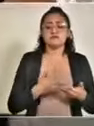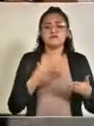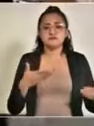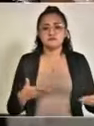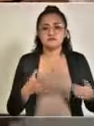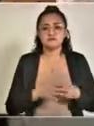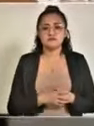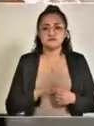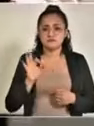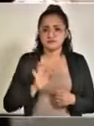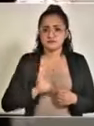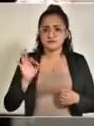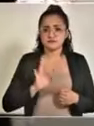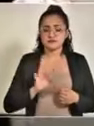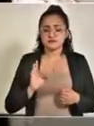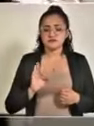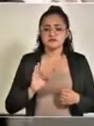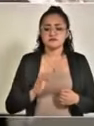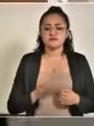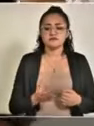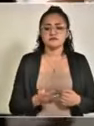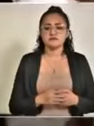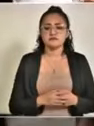ahorita porcentaje